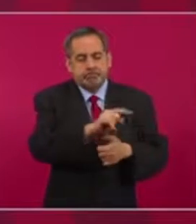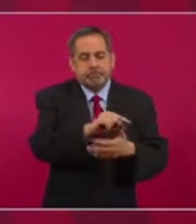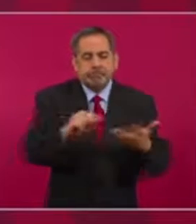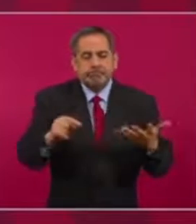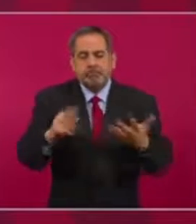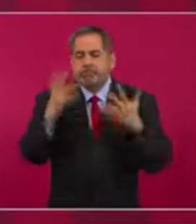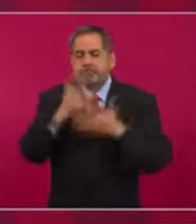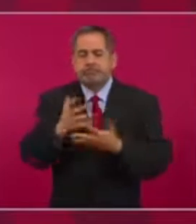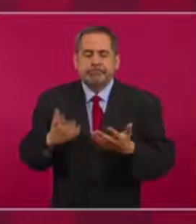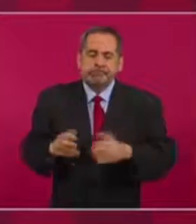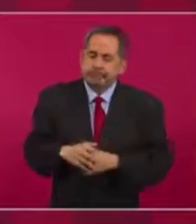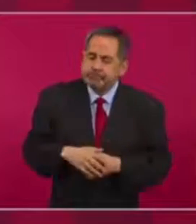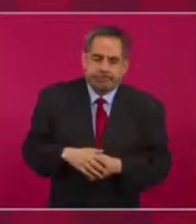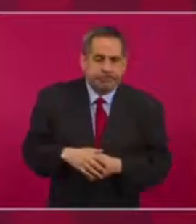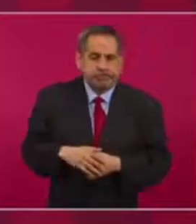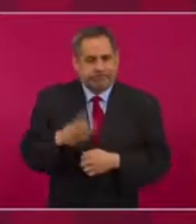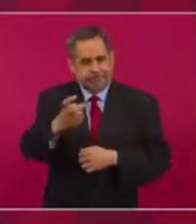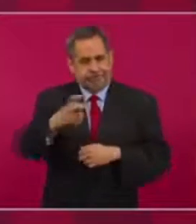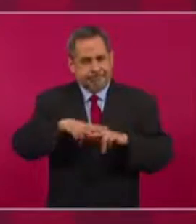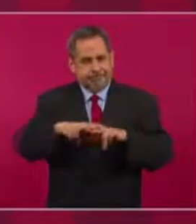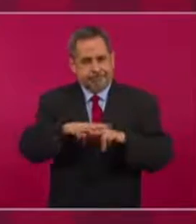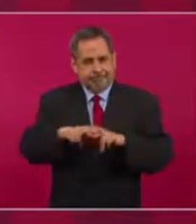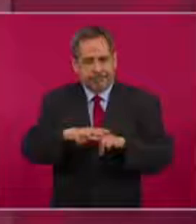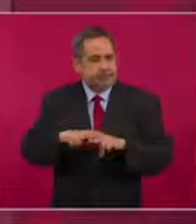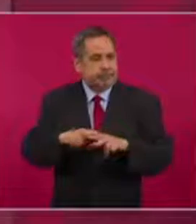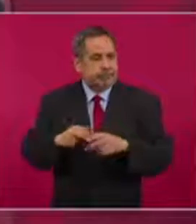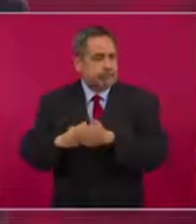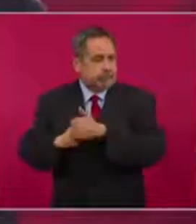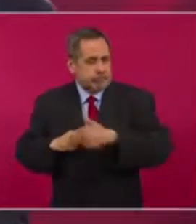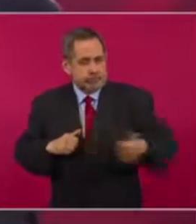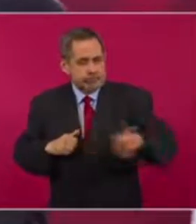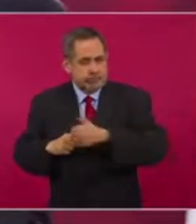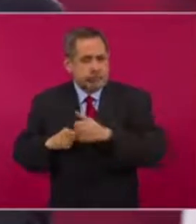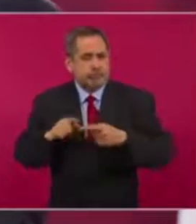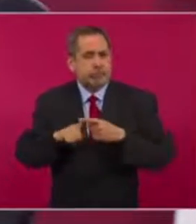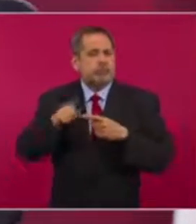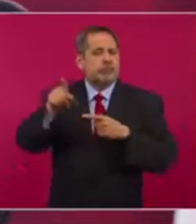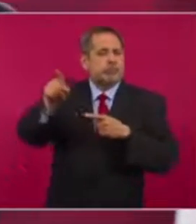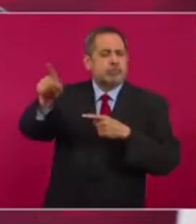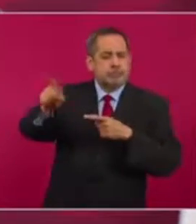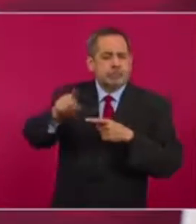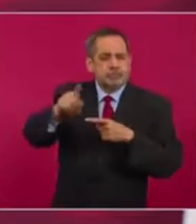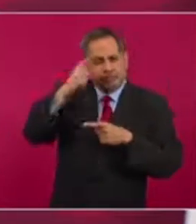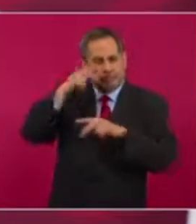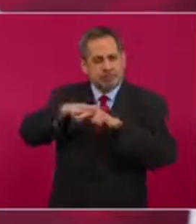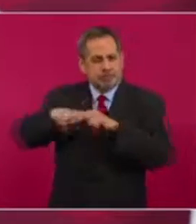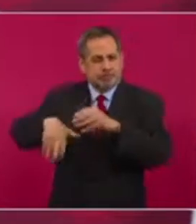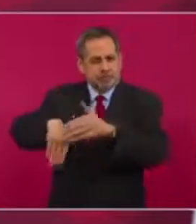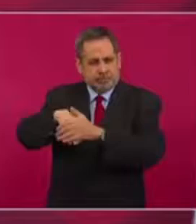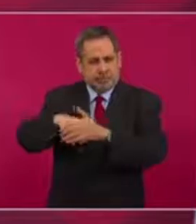y ese tren que llega aquí a Buenavista